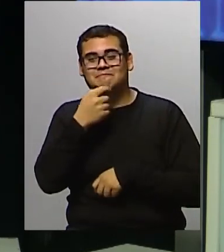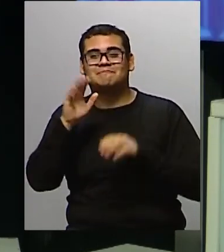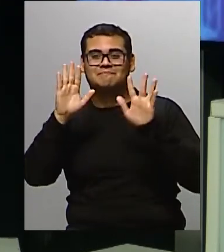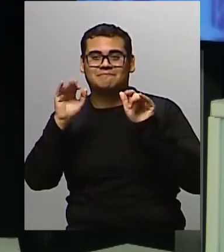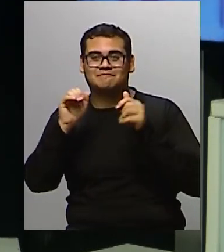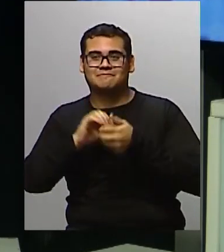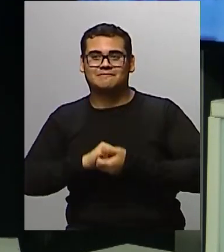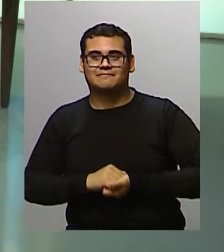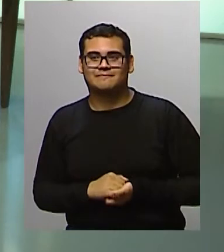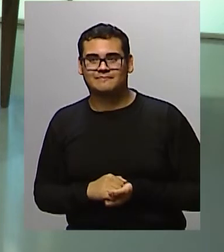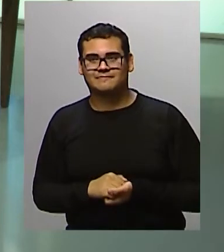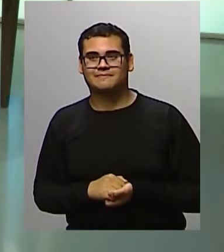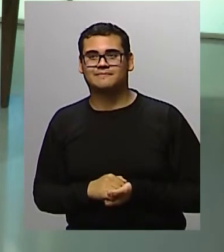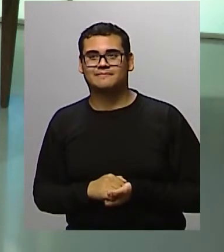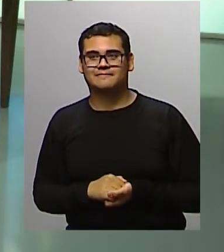momento.